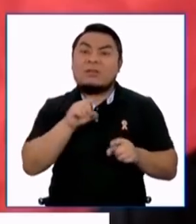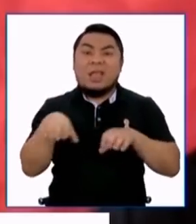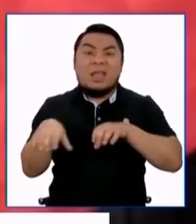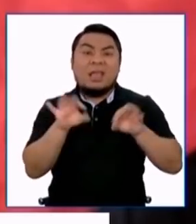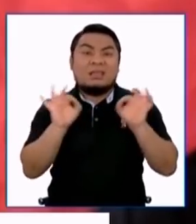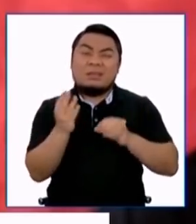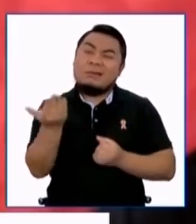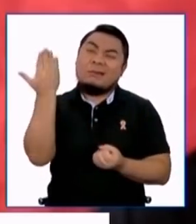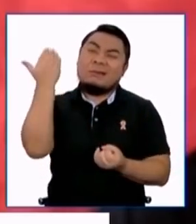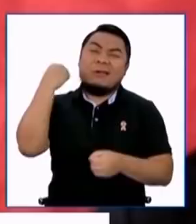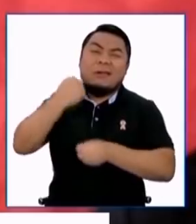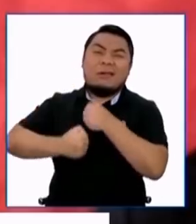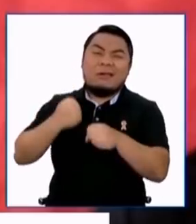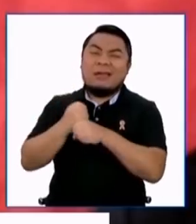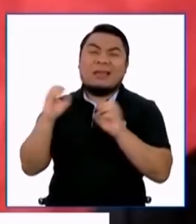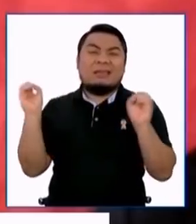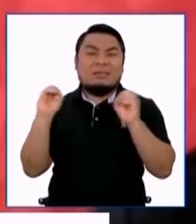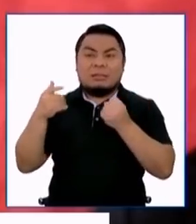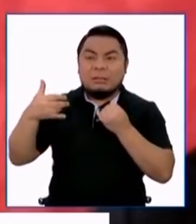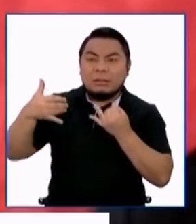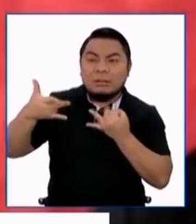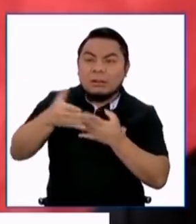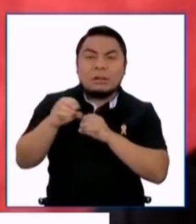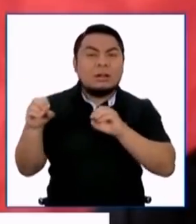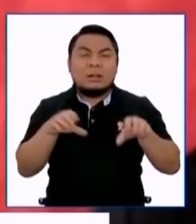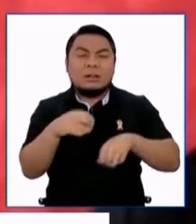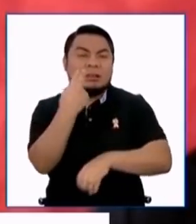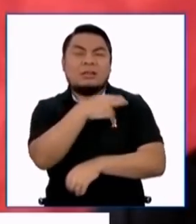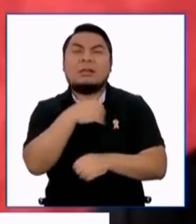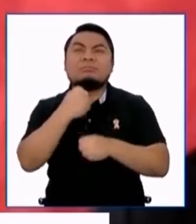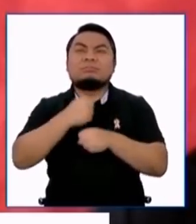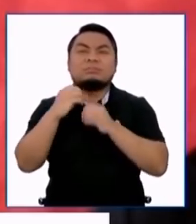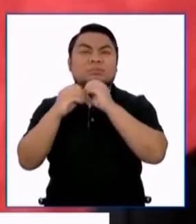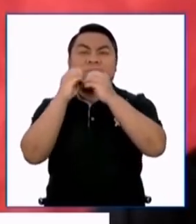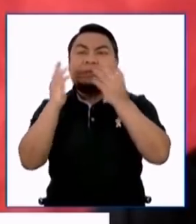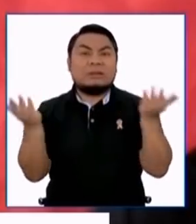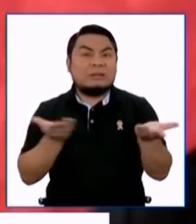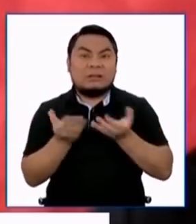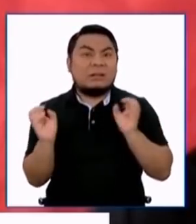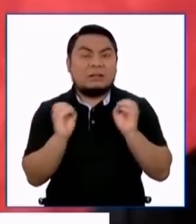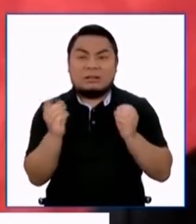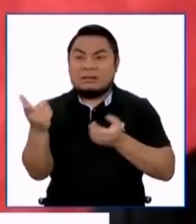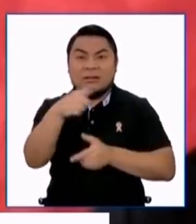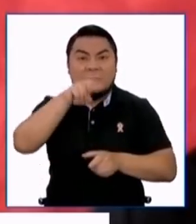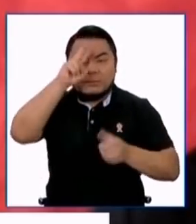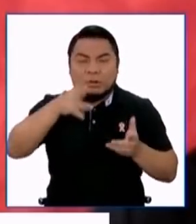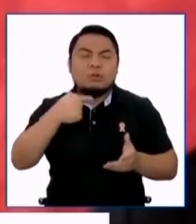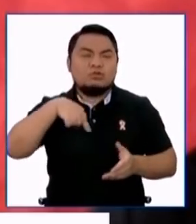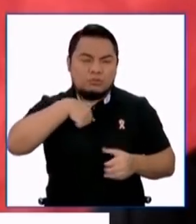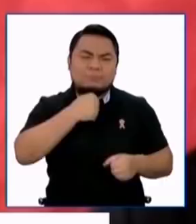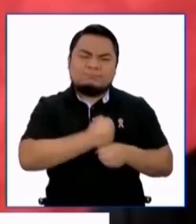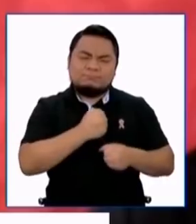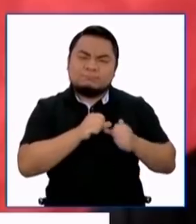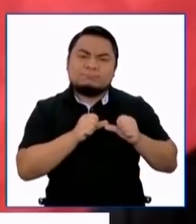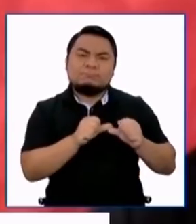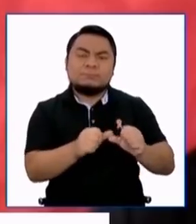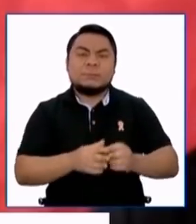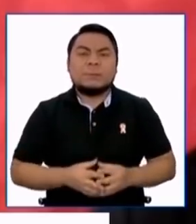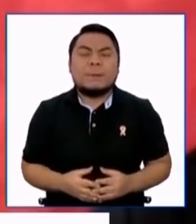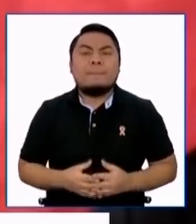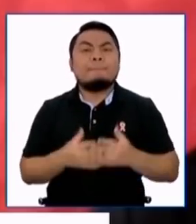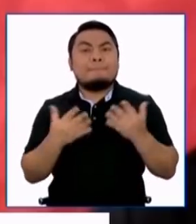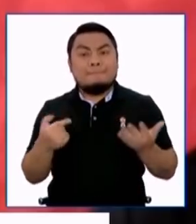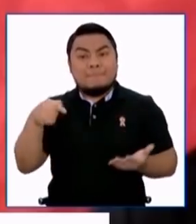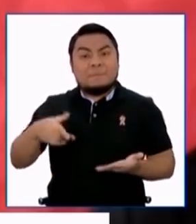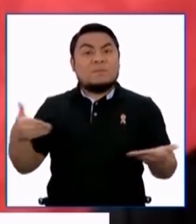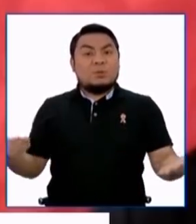en décadas para construir un verdadero sistema de salud al servicio de todos los peruanos.